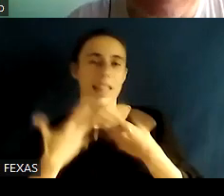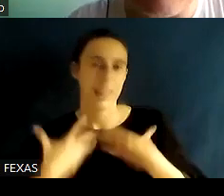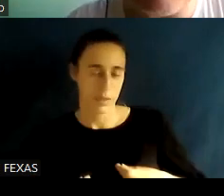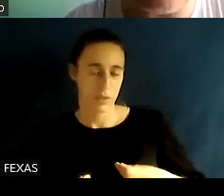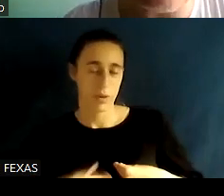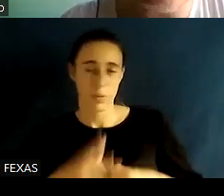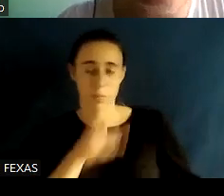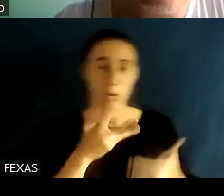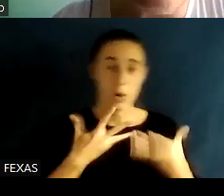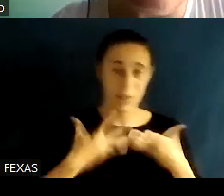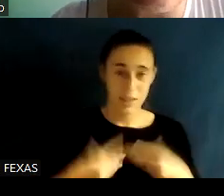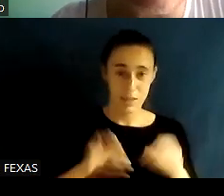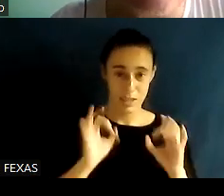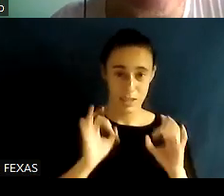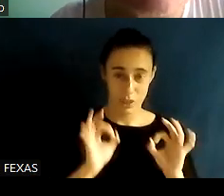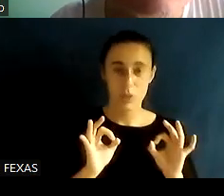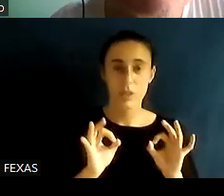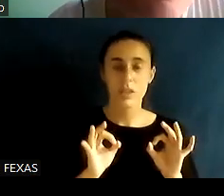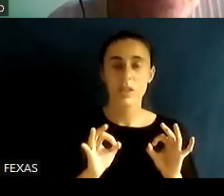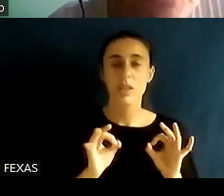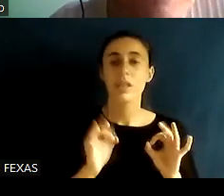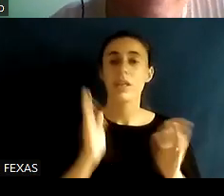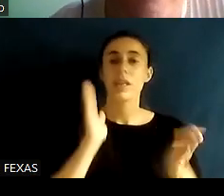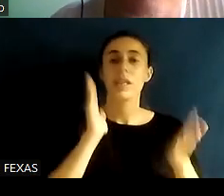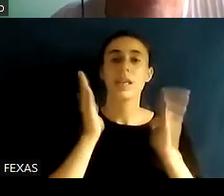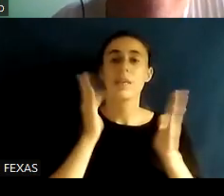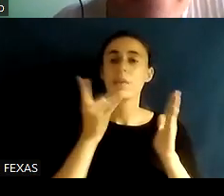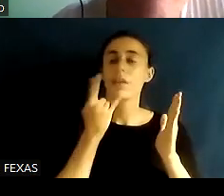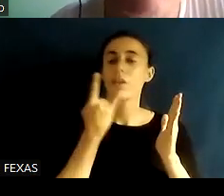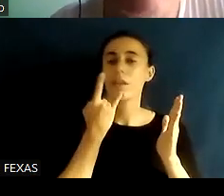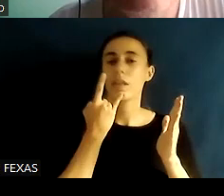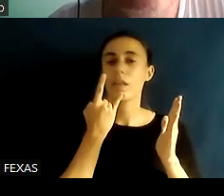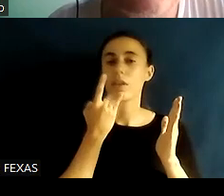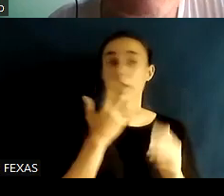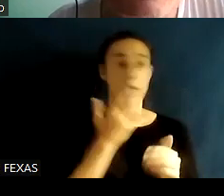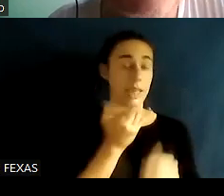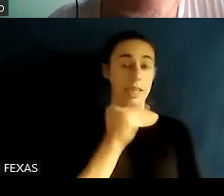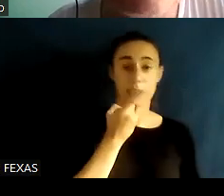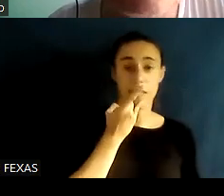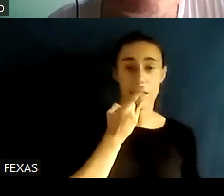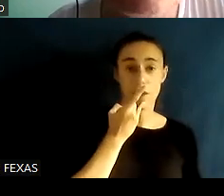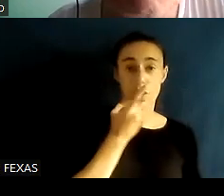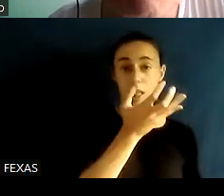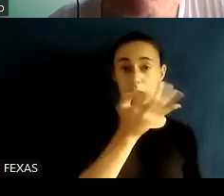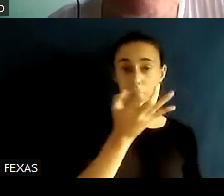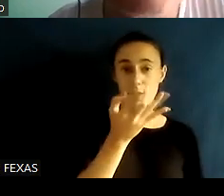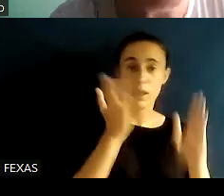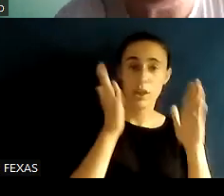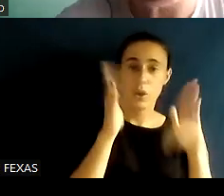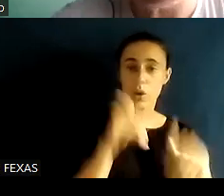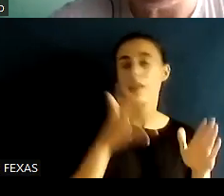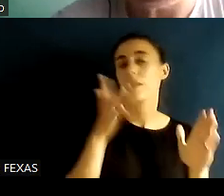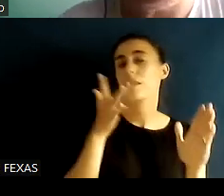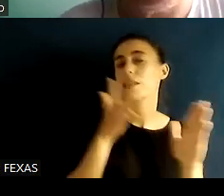tal, bien establecida, el tratamiento con hierro en principio no tendría, si no hay carencia, no tendría